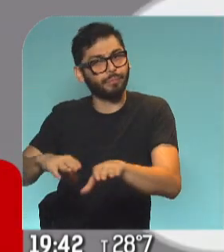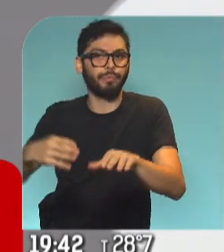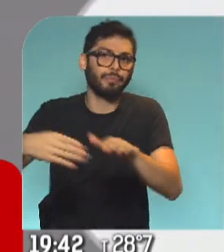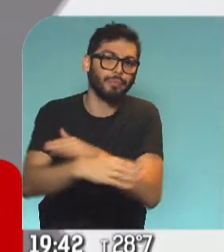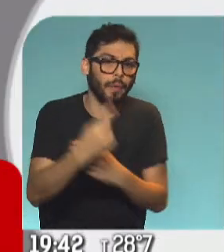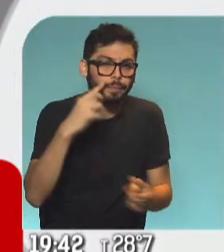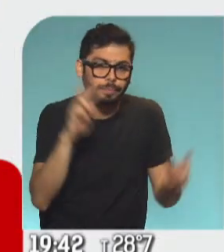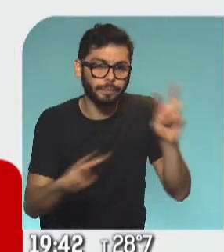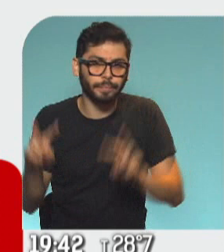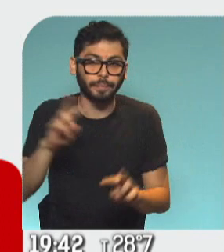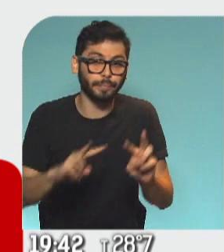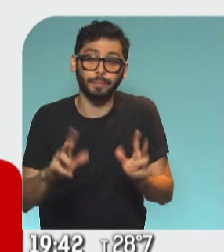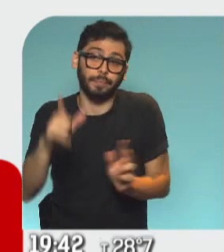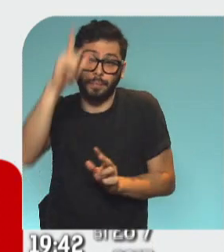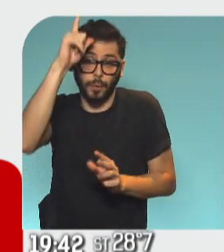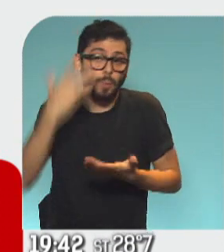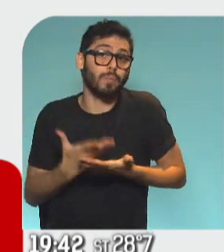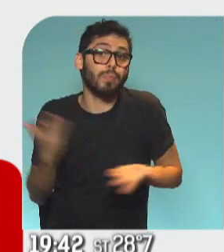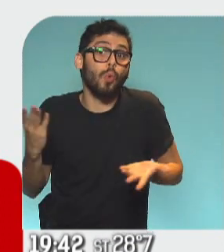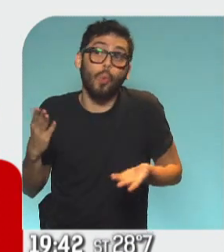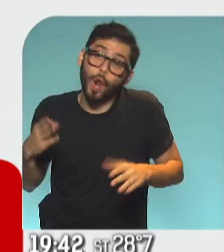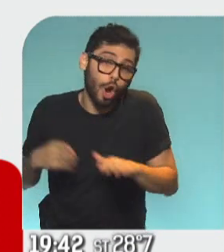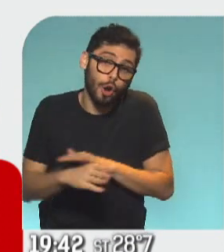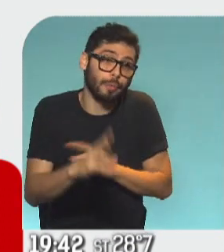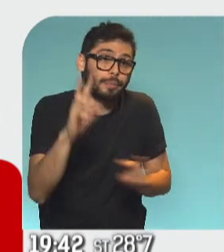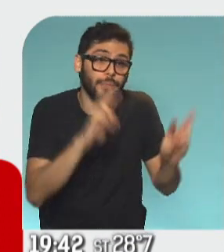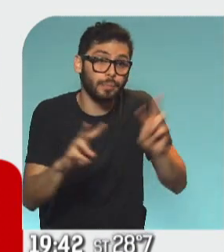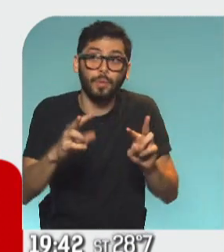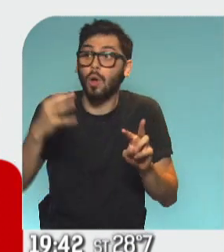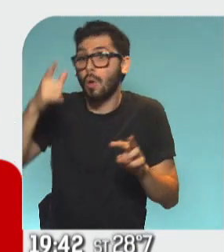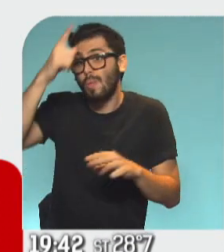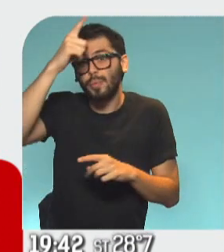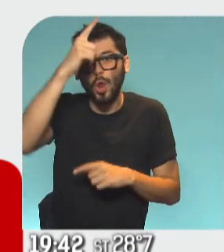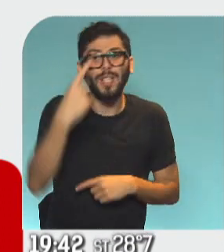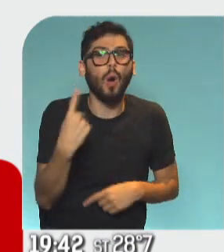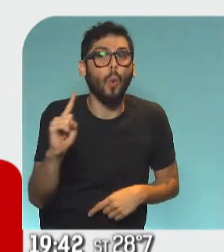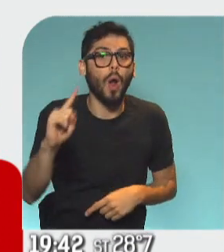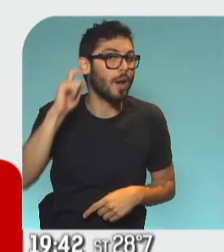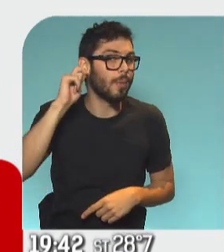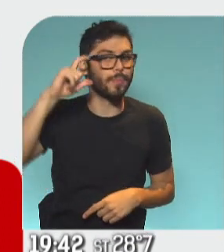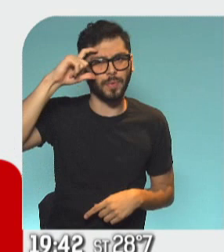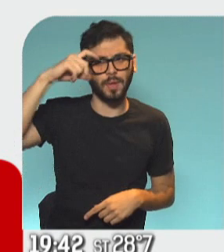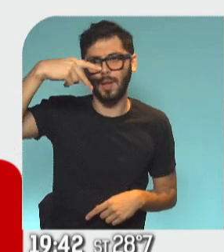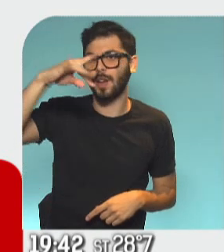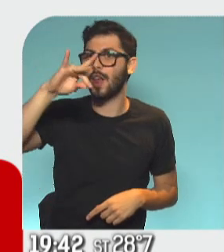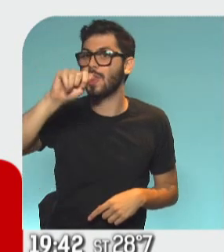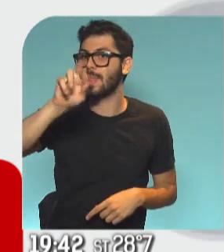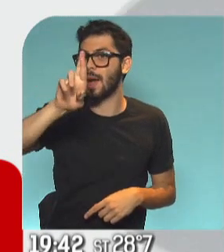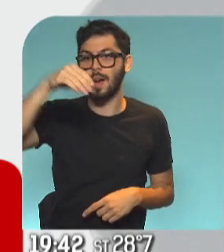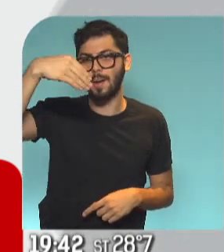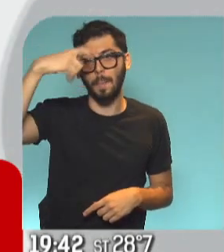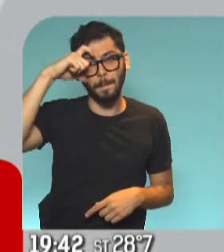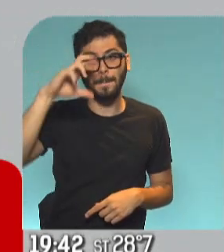¿Cuál va a ser la fuerza pública que se va a encargar de hacer este allanamiento? La Gendarmería. Perfecto. A ver, la imagen sería bastante similar a